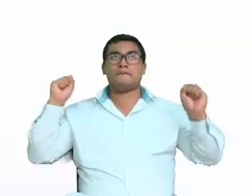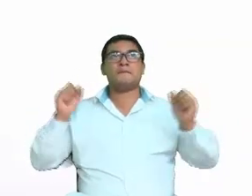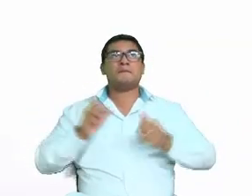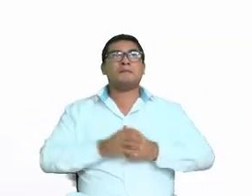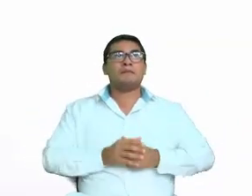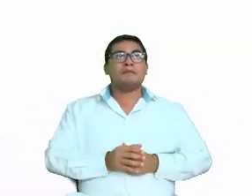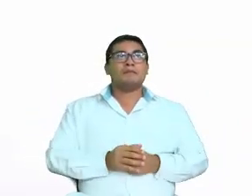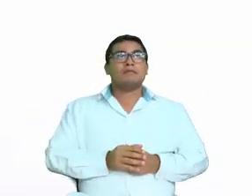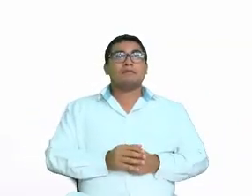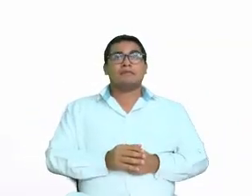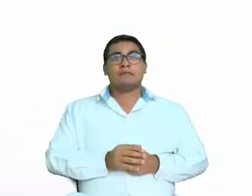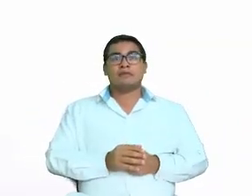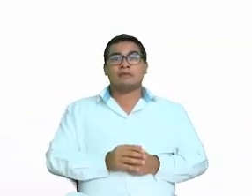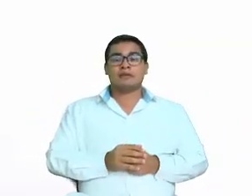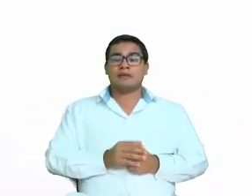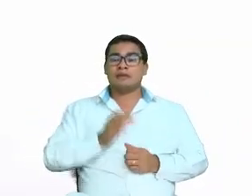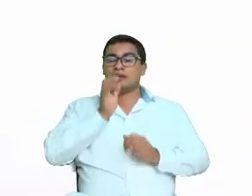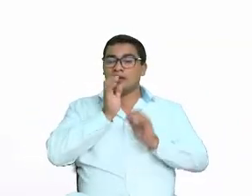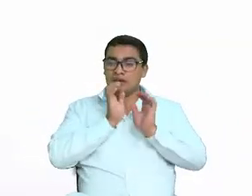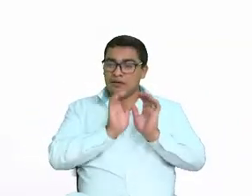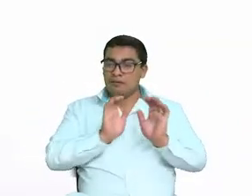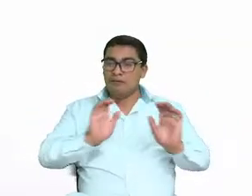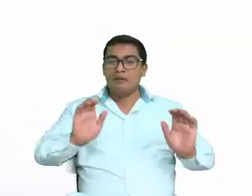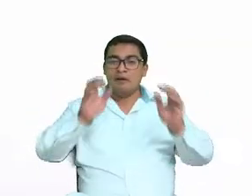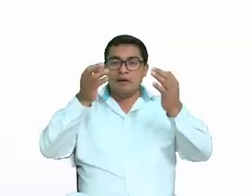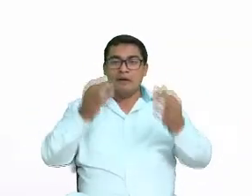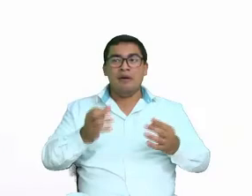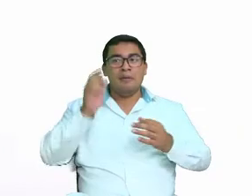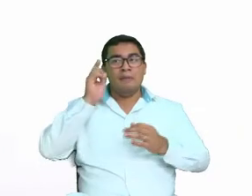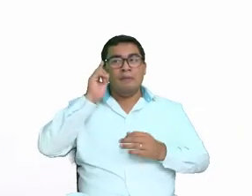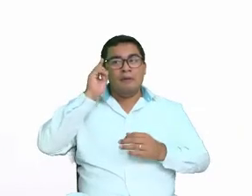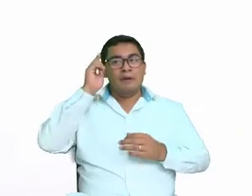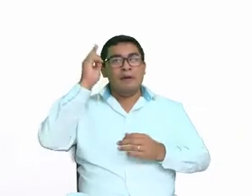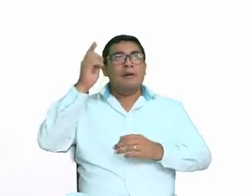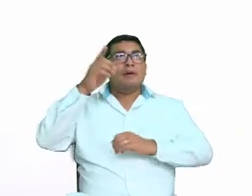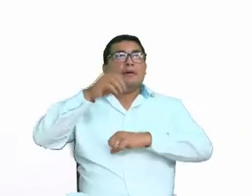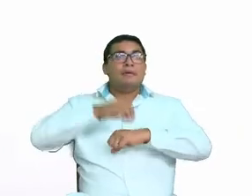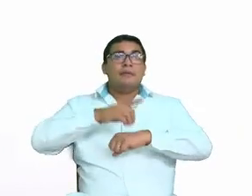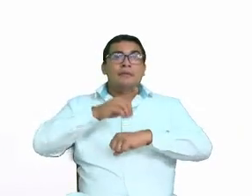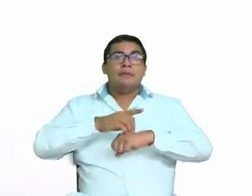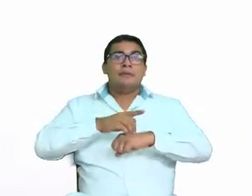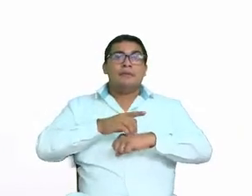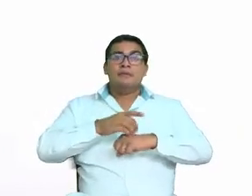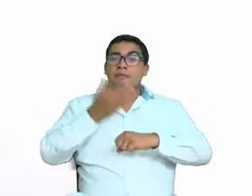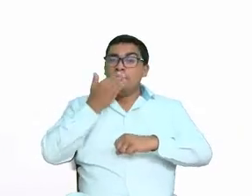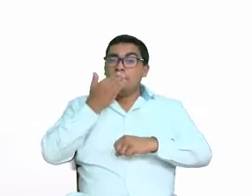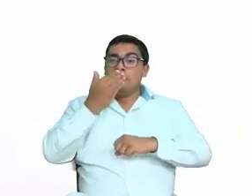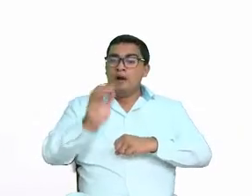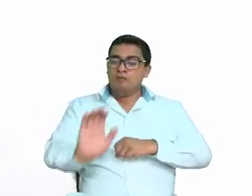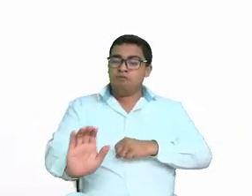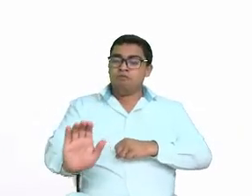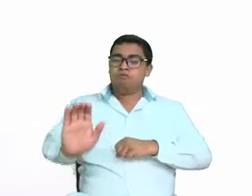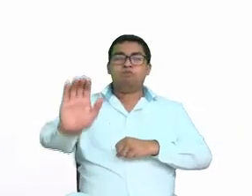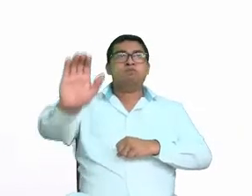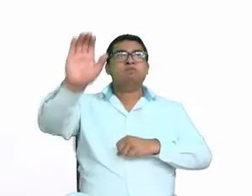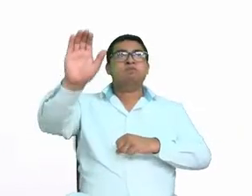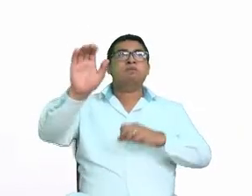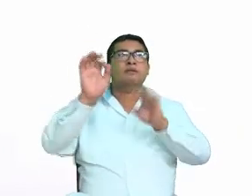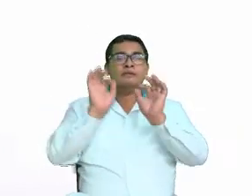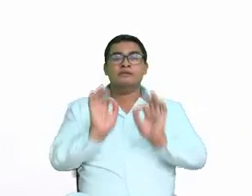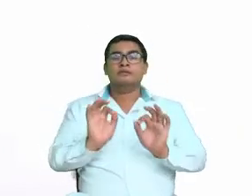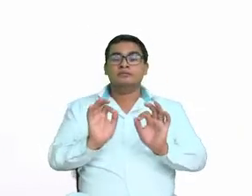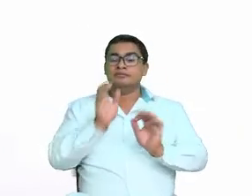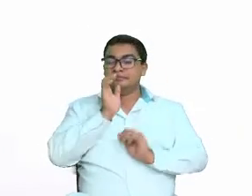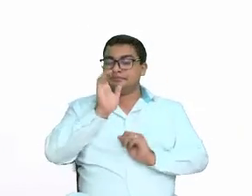niño desarrolle bien todo esto que nos está recomendando, doctor, eso va a servirle también para su crecimiento. Un niño que